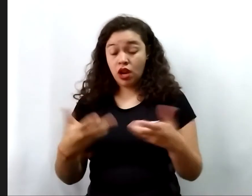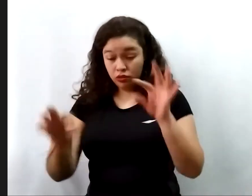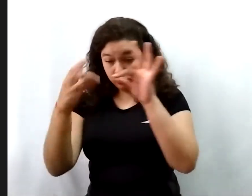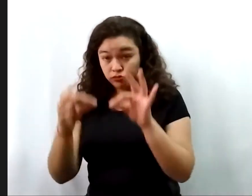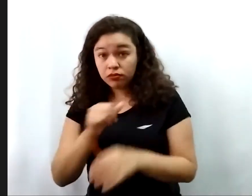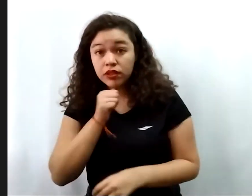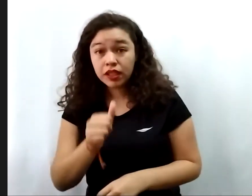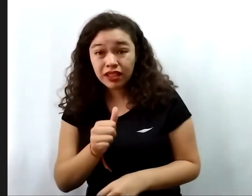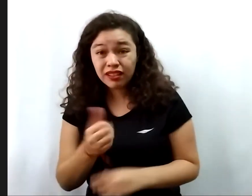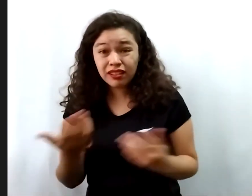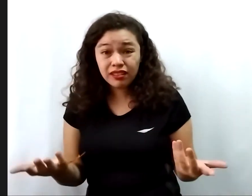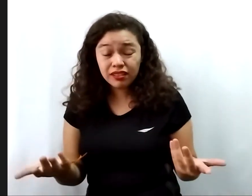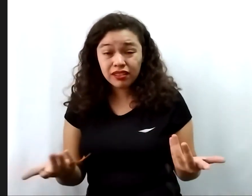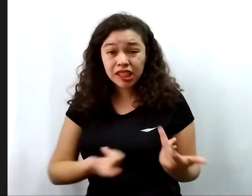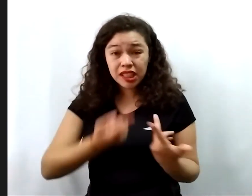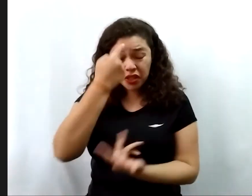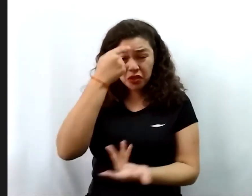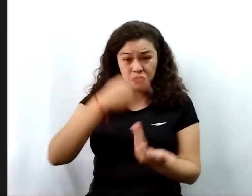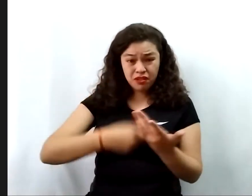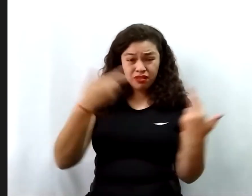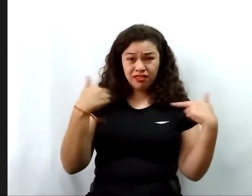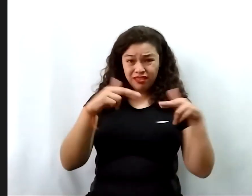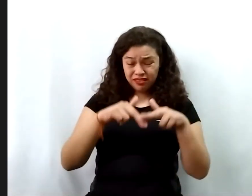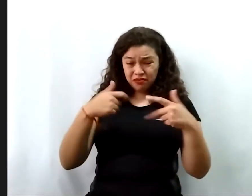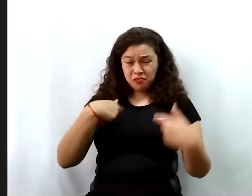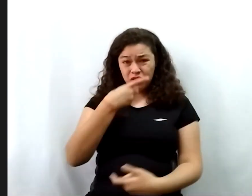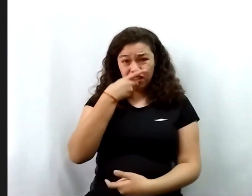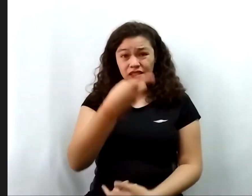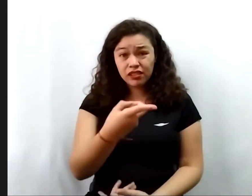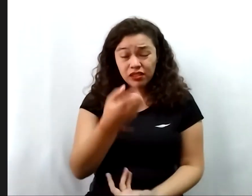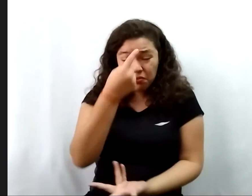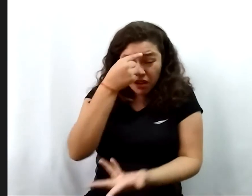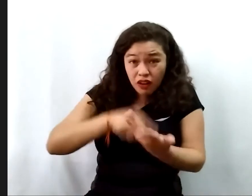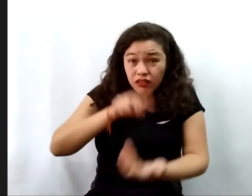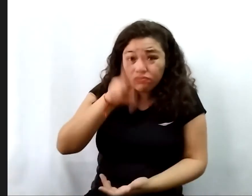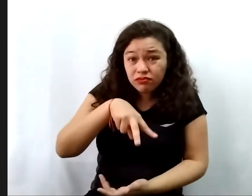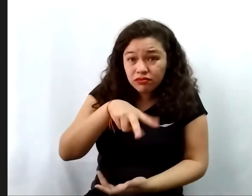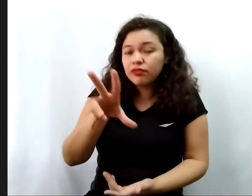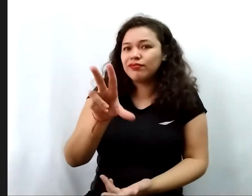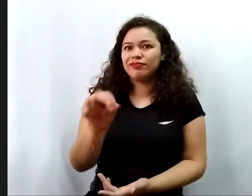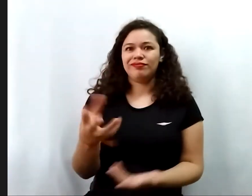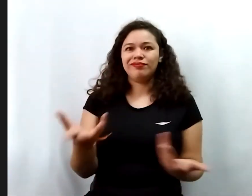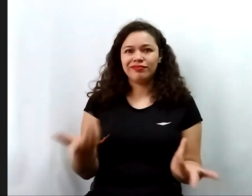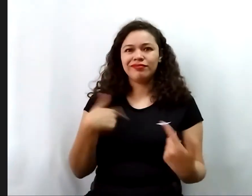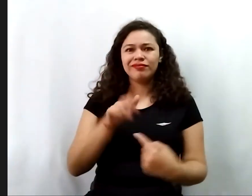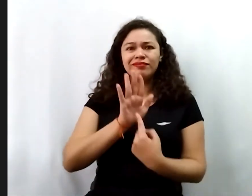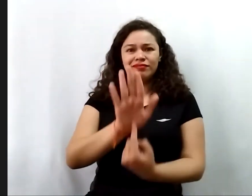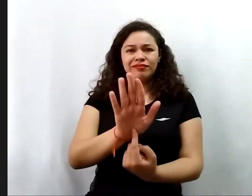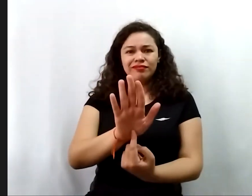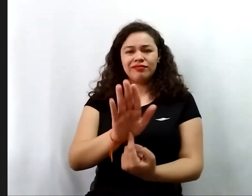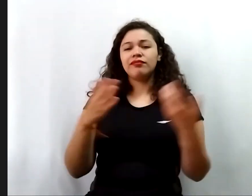crees que van a creer en su maestra, en lo que les está diciendo, lo que les está mostrando? No,